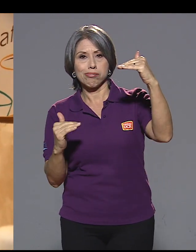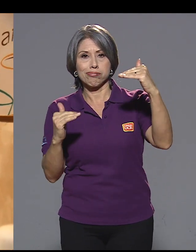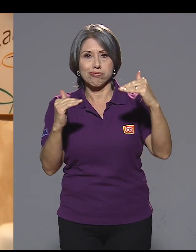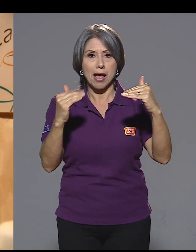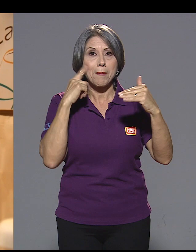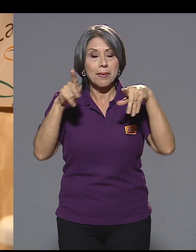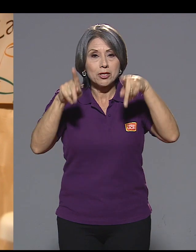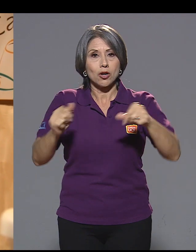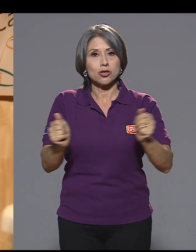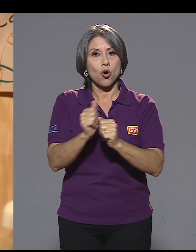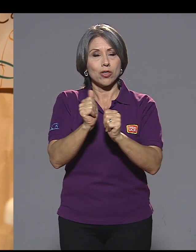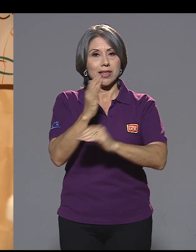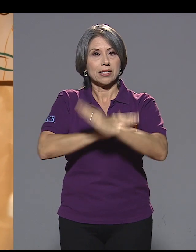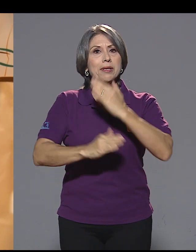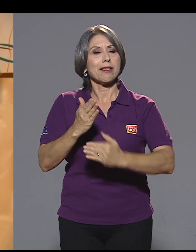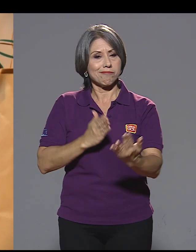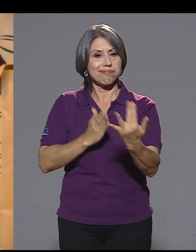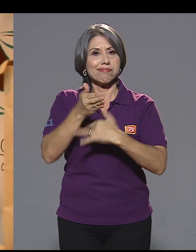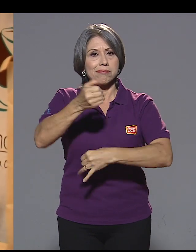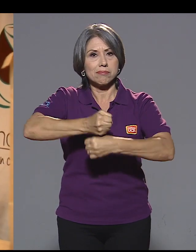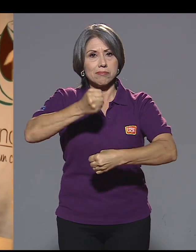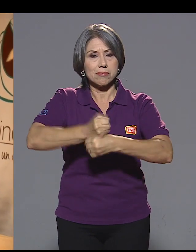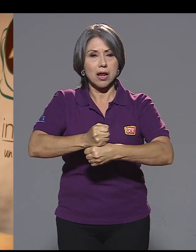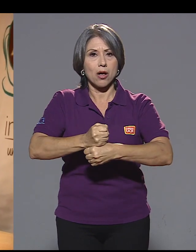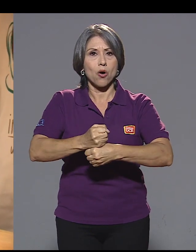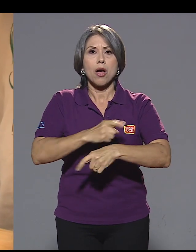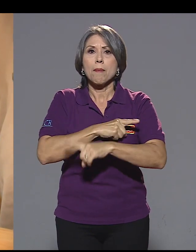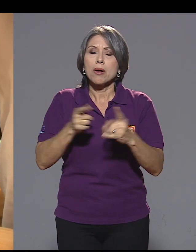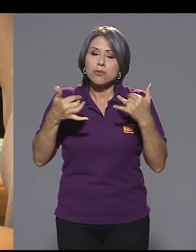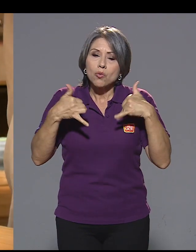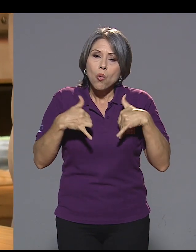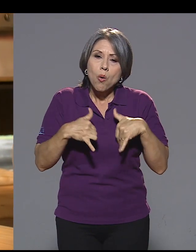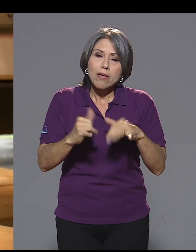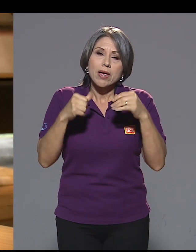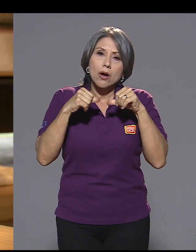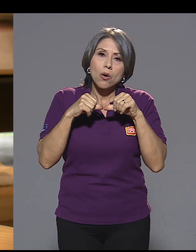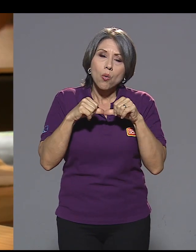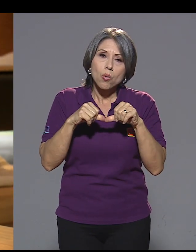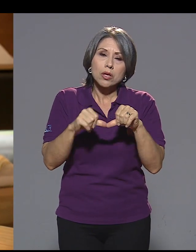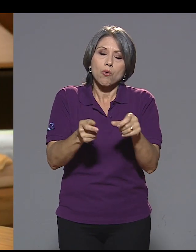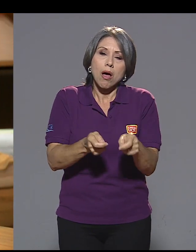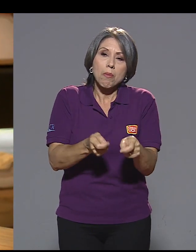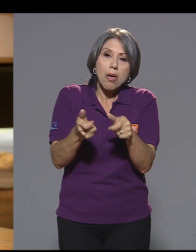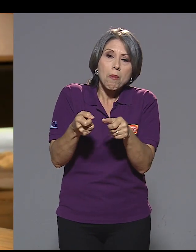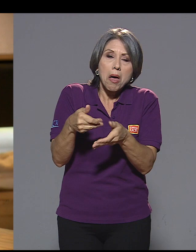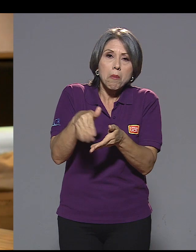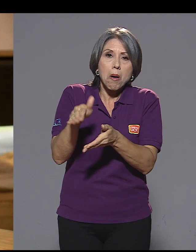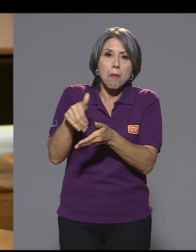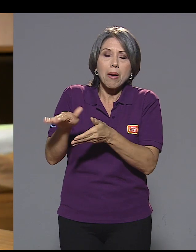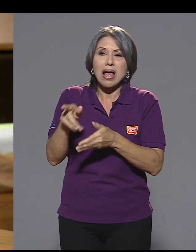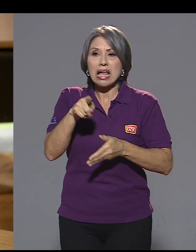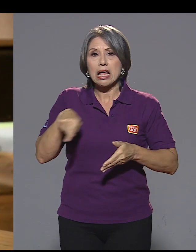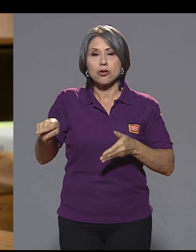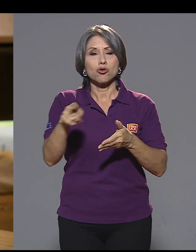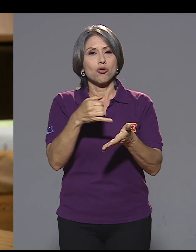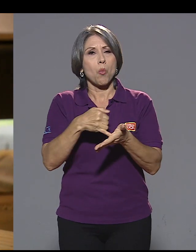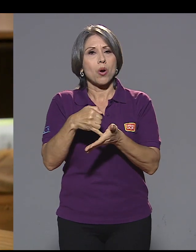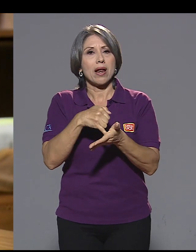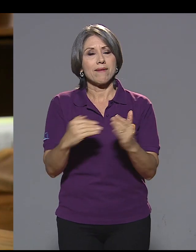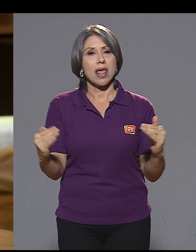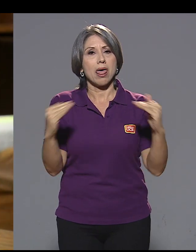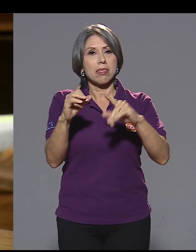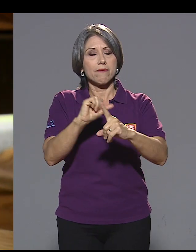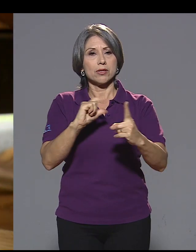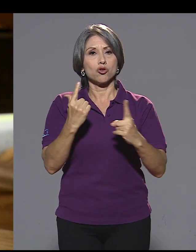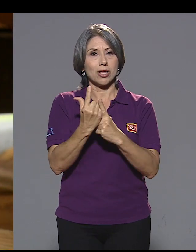de las personas con discapacidad, la gran exclusión a la que se siguen enfrentando les genera gran vulnerabilidad social y